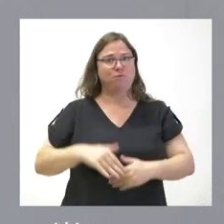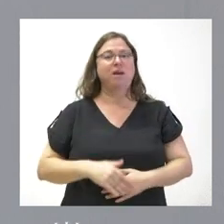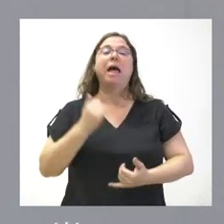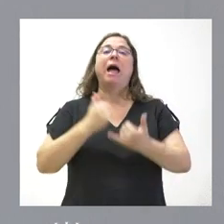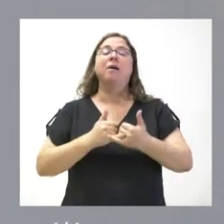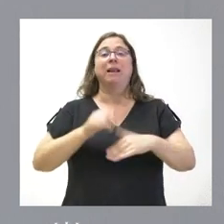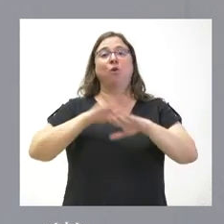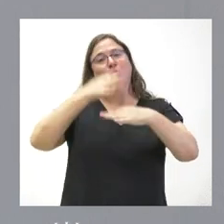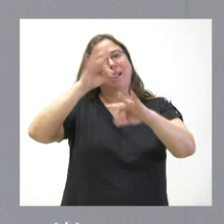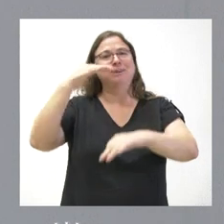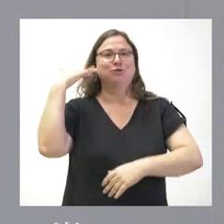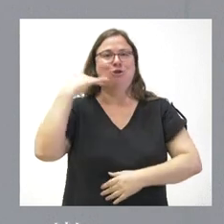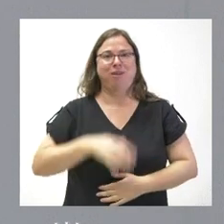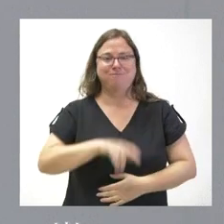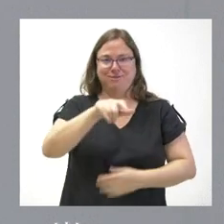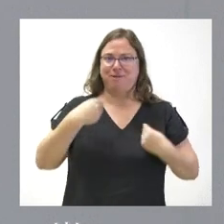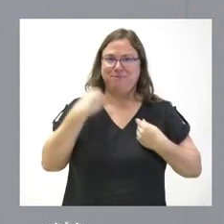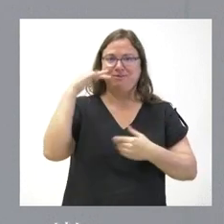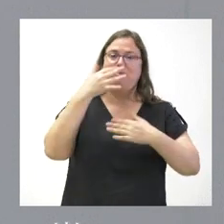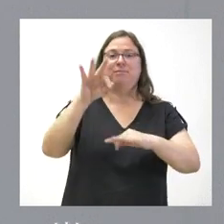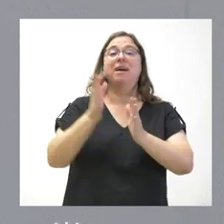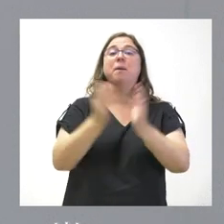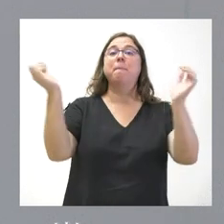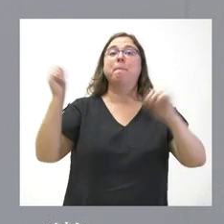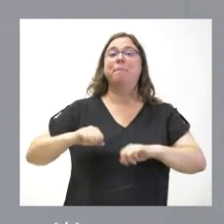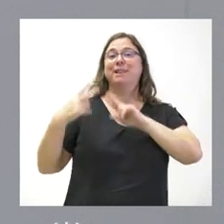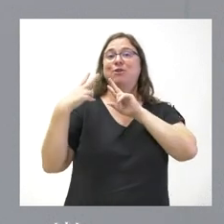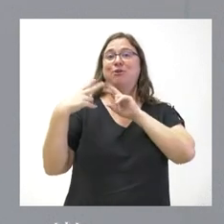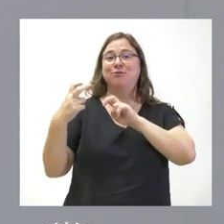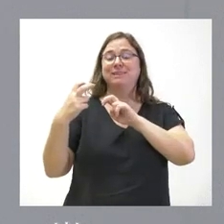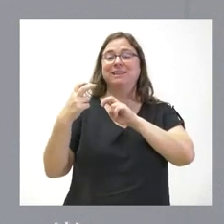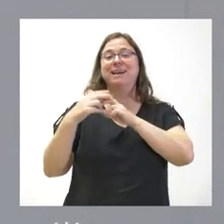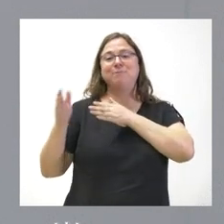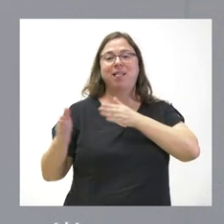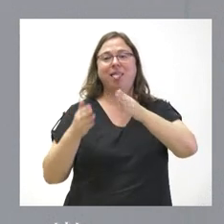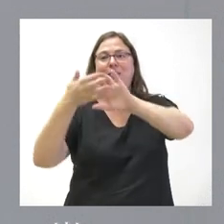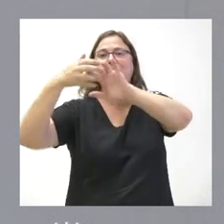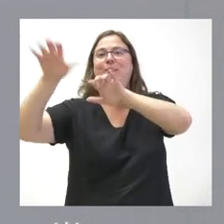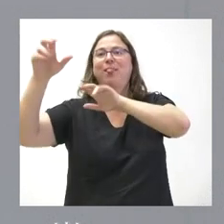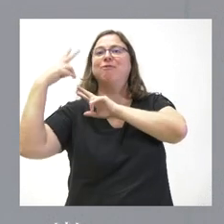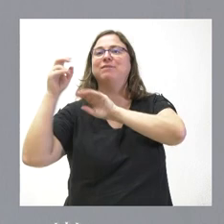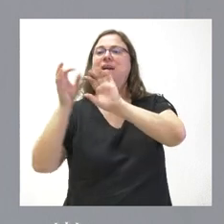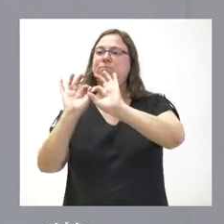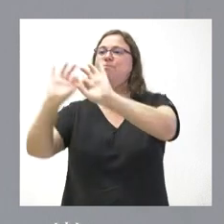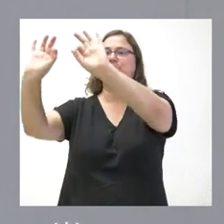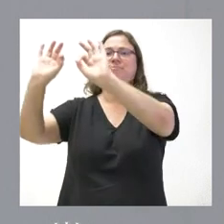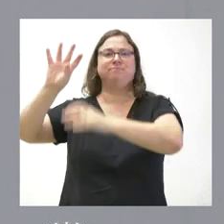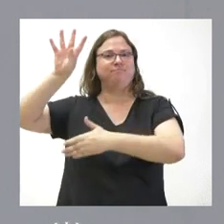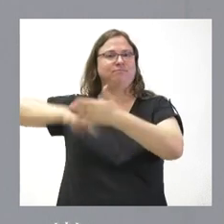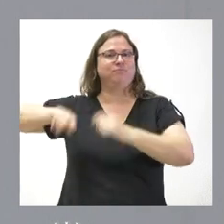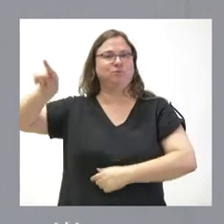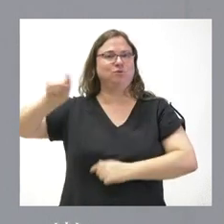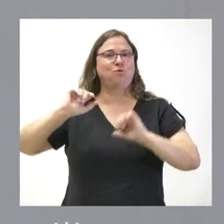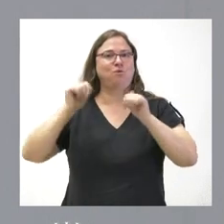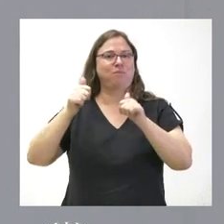la culpa a los oranos del pacto fiscal y del camino hacia la independencia fiscal que ha iniciado el presidente